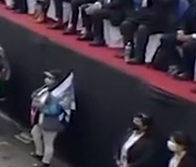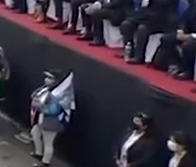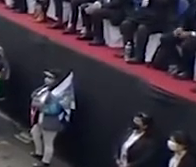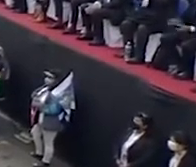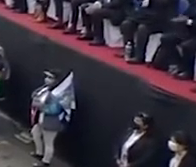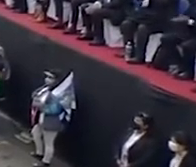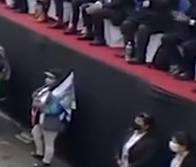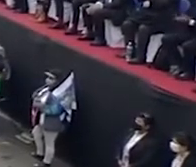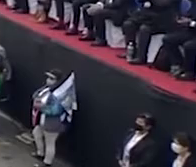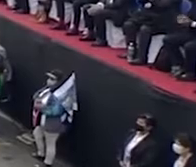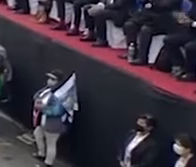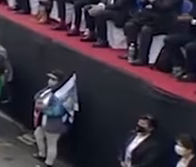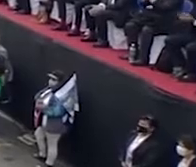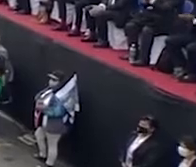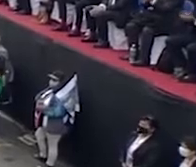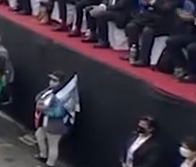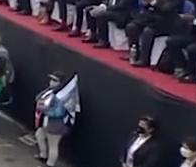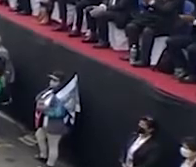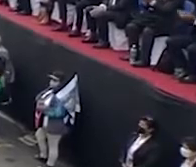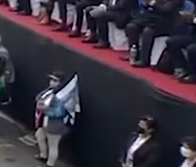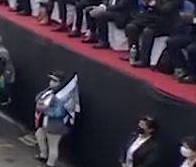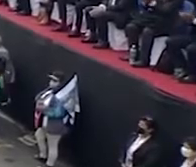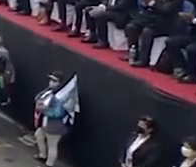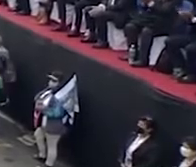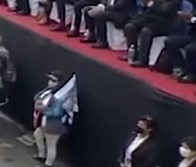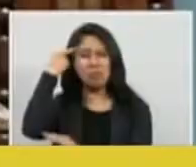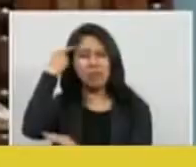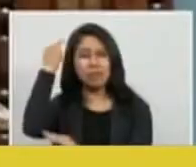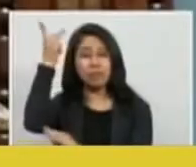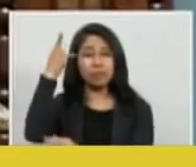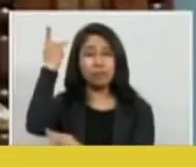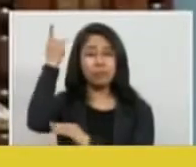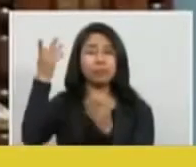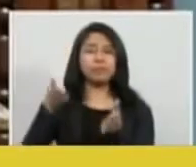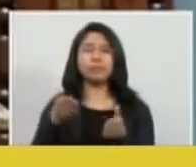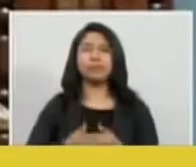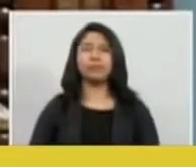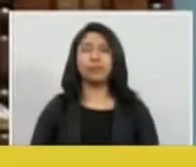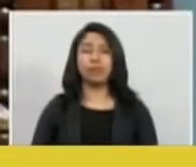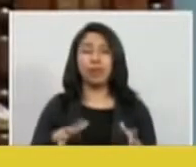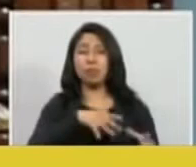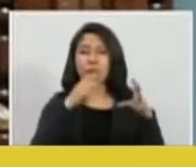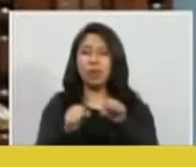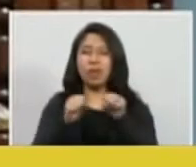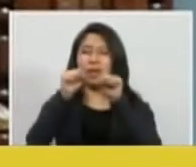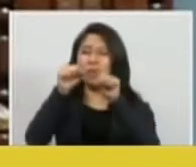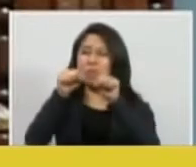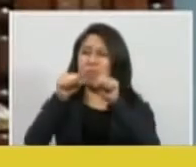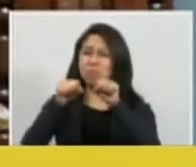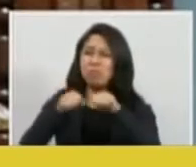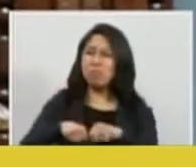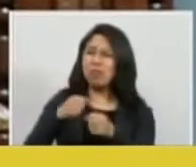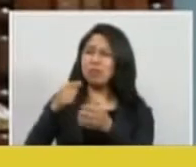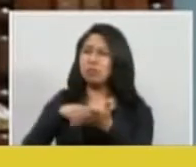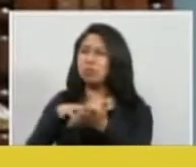nuevo amanecer del Estado Plurinacional de Bolivia. El poder puede corromper y es muy difícil